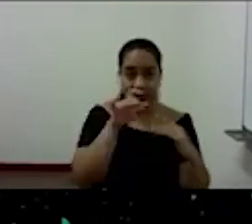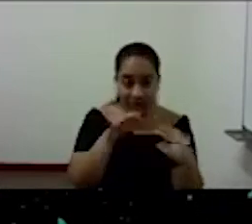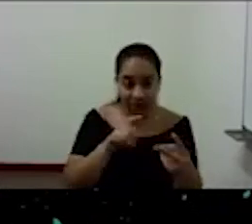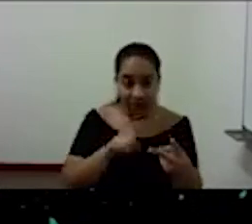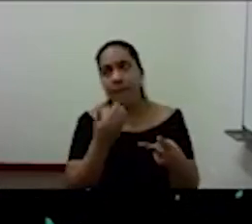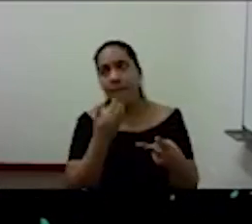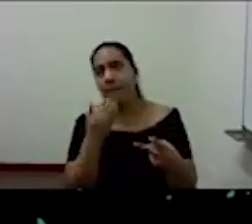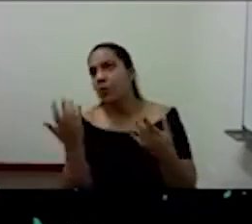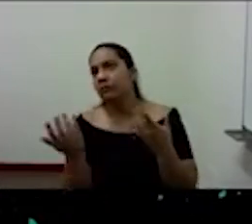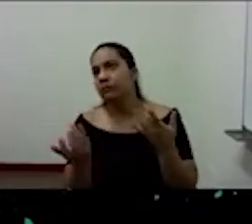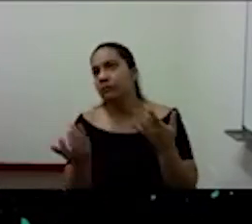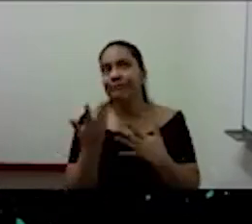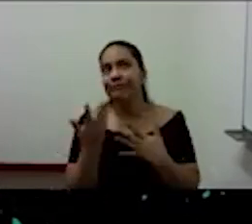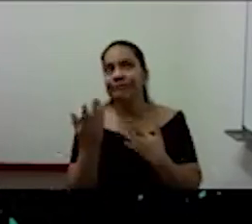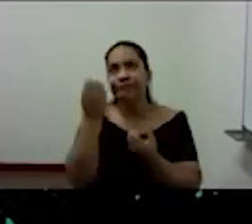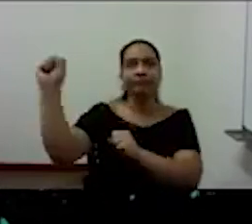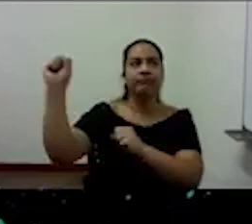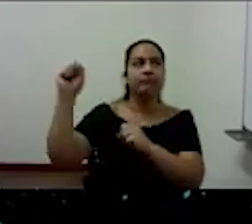Revolución